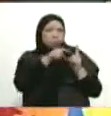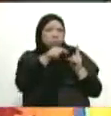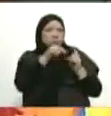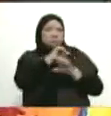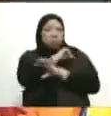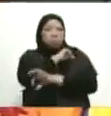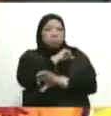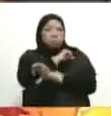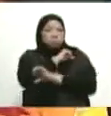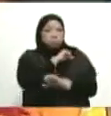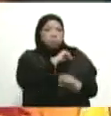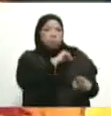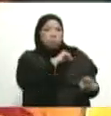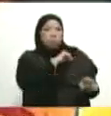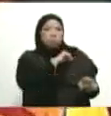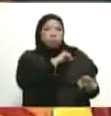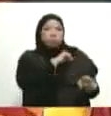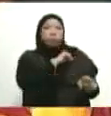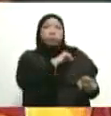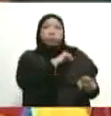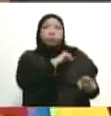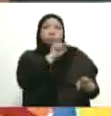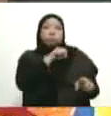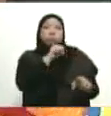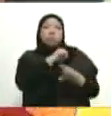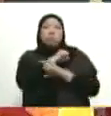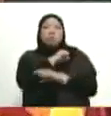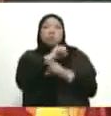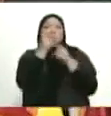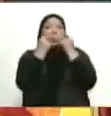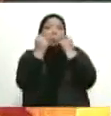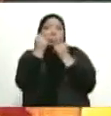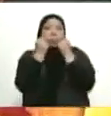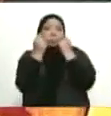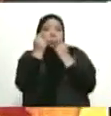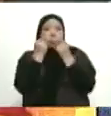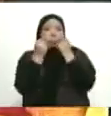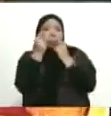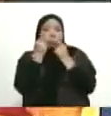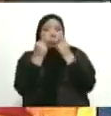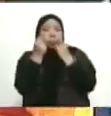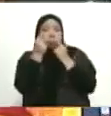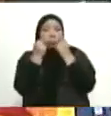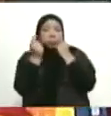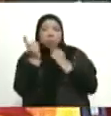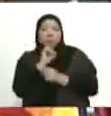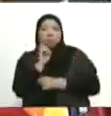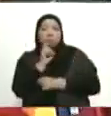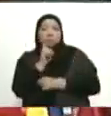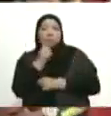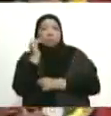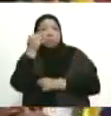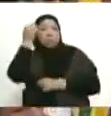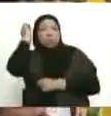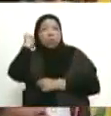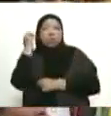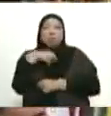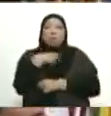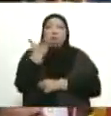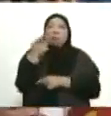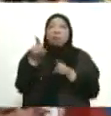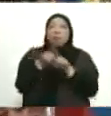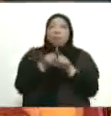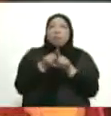violento. Claro, porque así son llorones y lloronas. La Sayona no es lo que hace, pega grito, más o